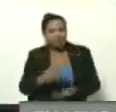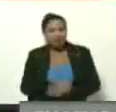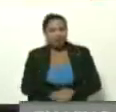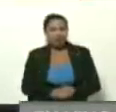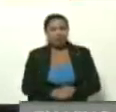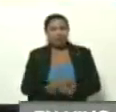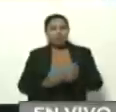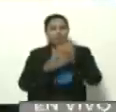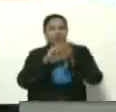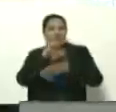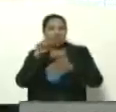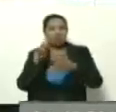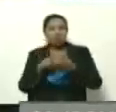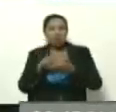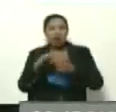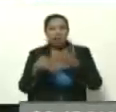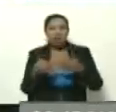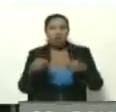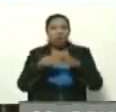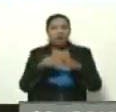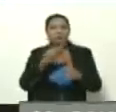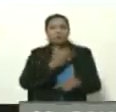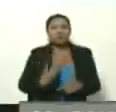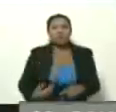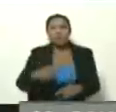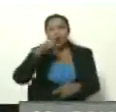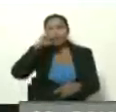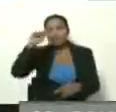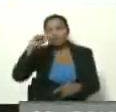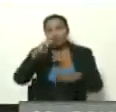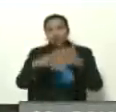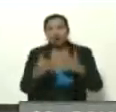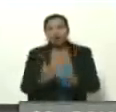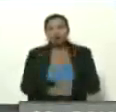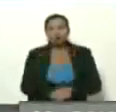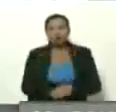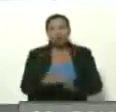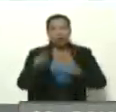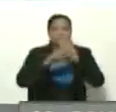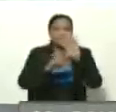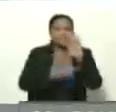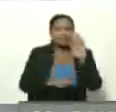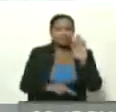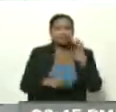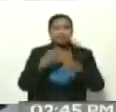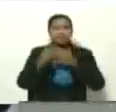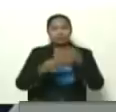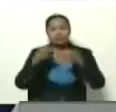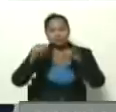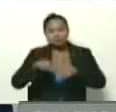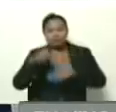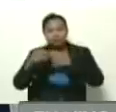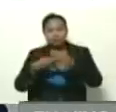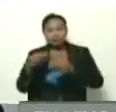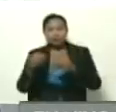dirección nacional le ha planteado al presidente Nicolás Maduro, y él dio la instrucción que así se hiciera, de